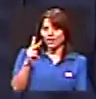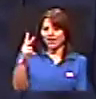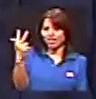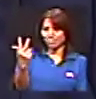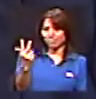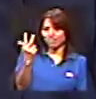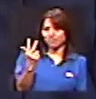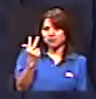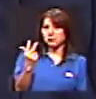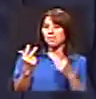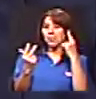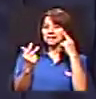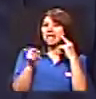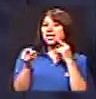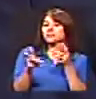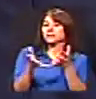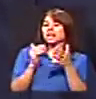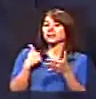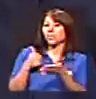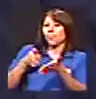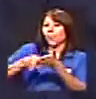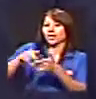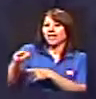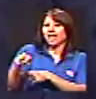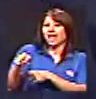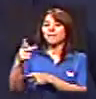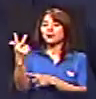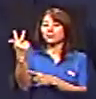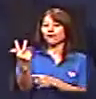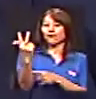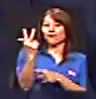voto seguro. Y en realidad llegan a decirme que yo tengo